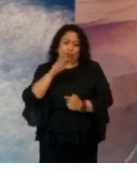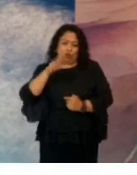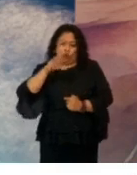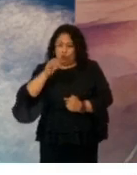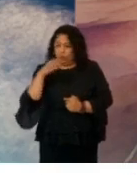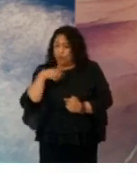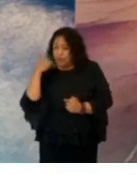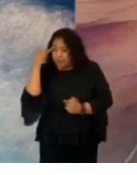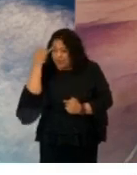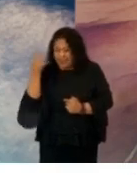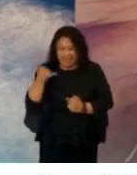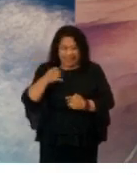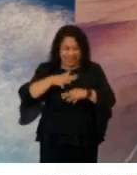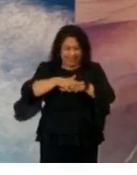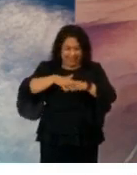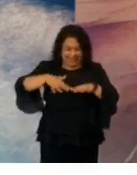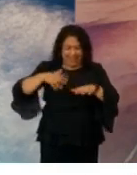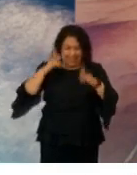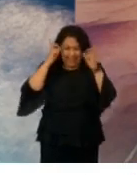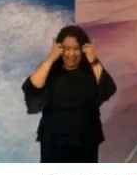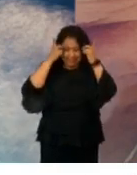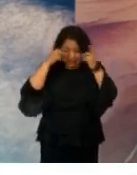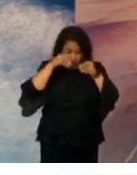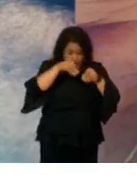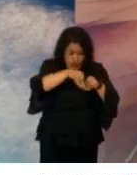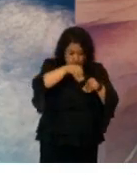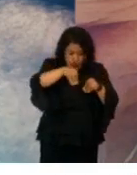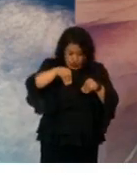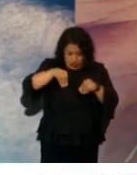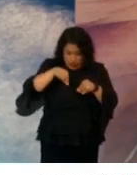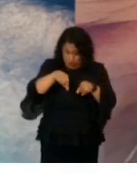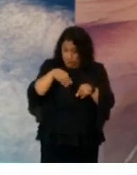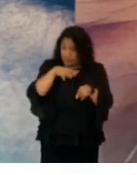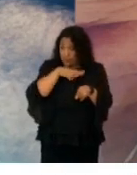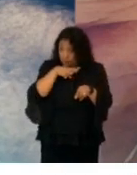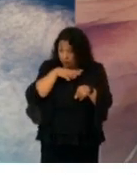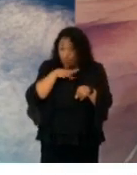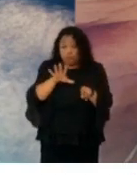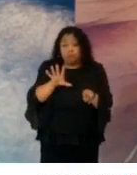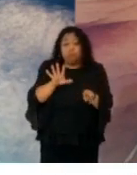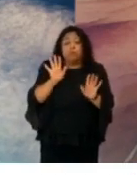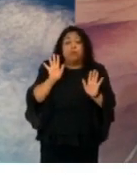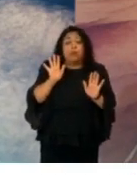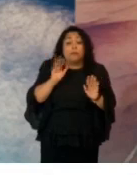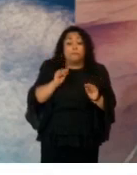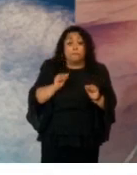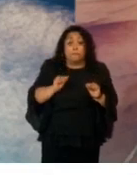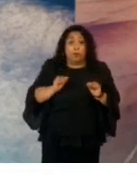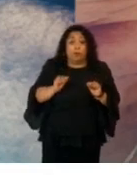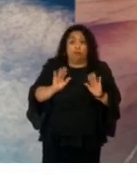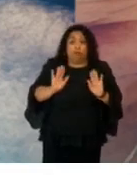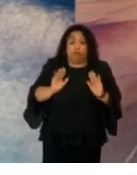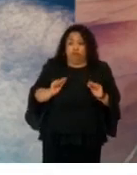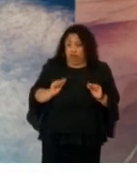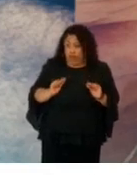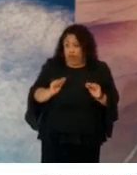a mi idea del tablero de ajedrez, ¿no? Las piezas están tendientes a no moverse. No